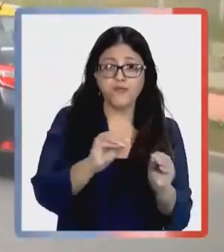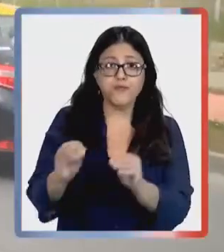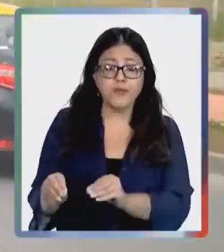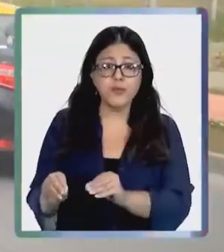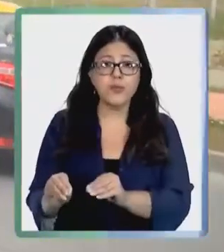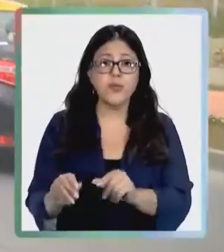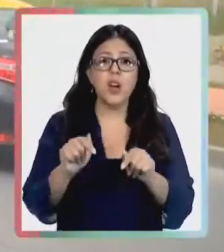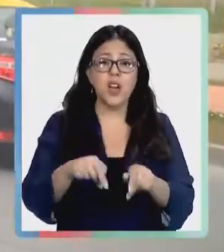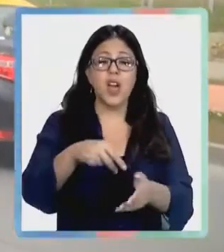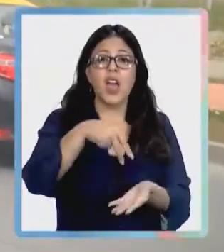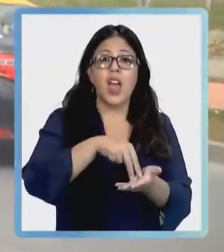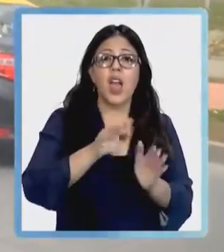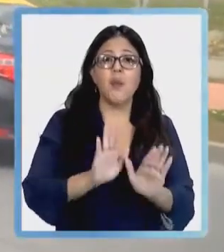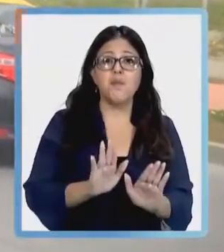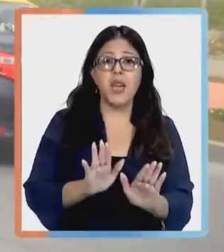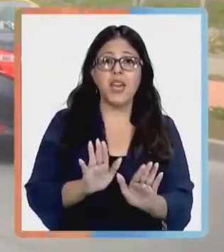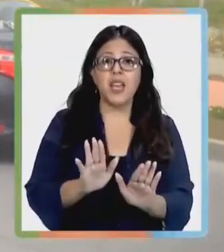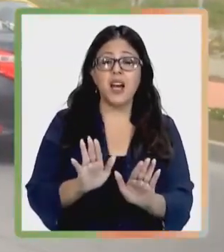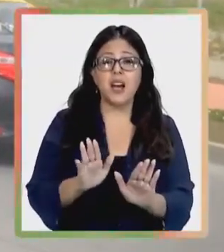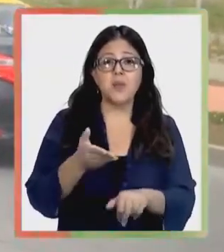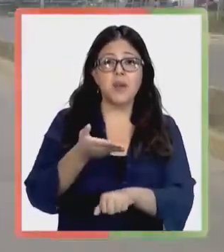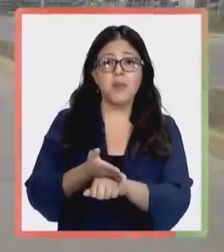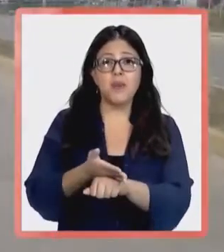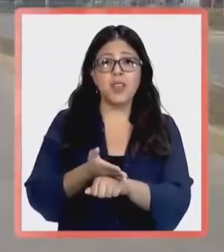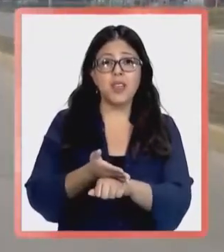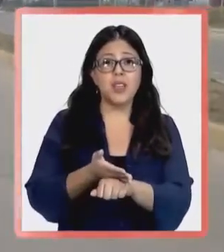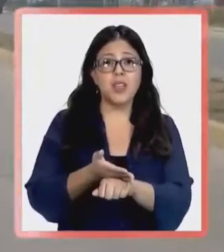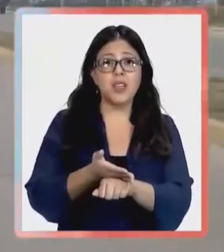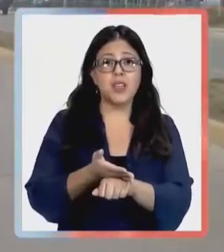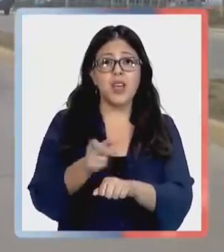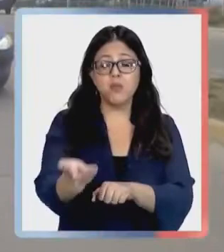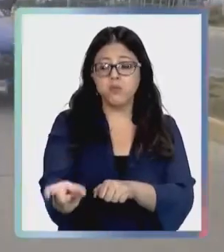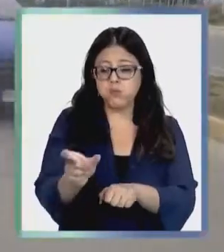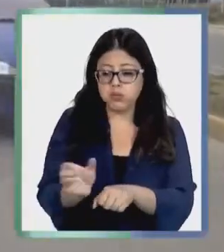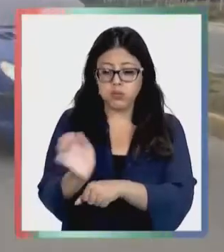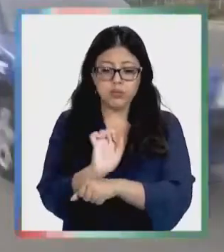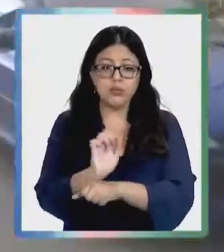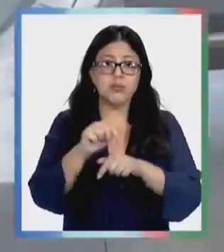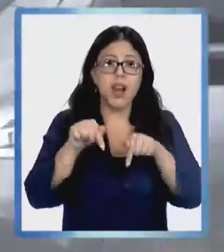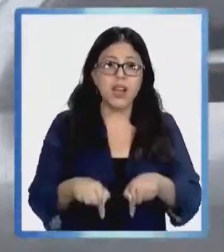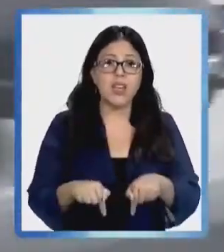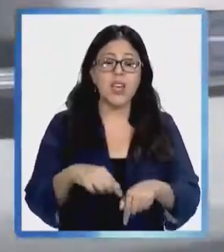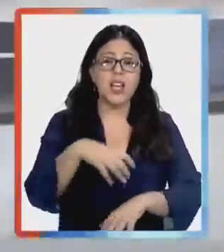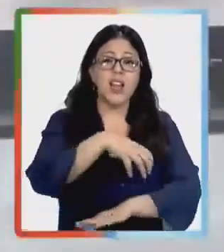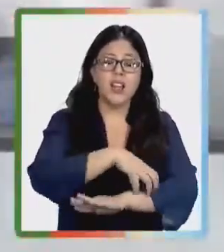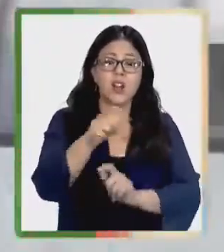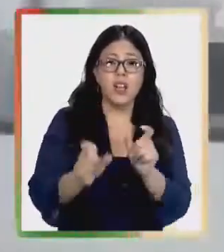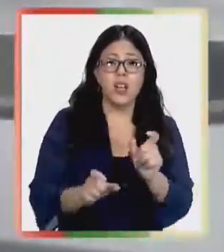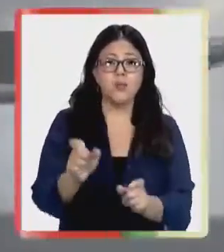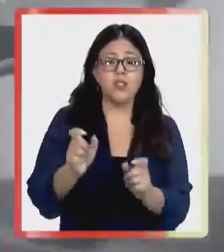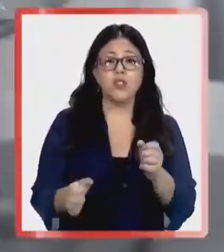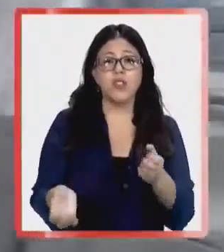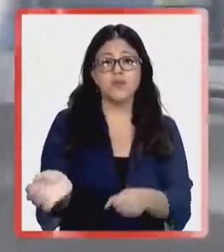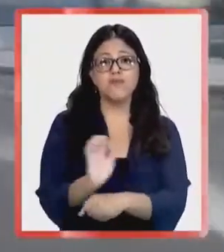larga espera para la renovación o para sacar licencia de conducir acá en la región. Los conductores